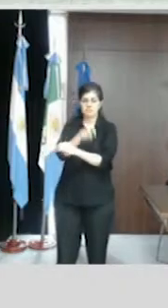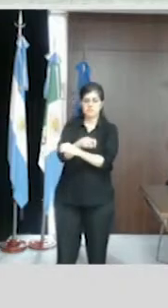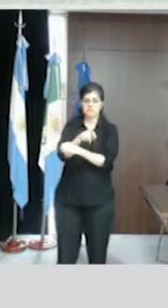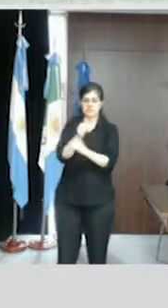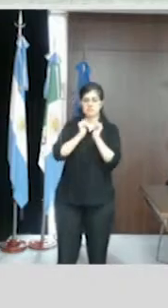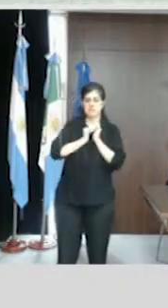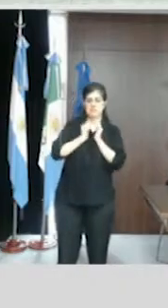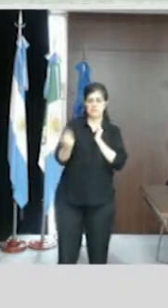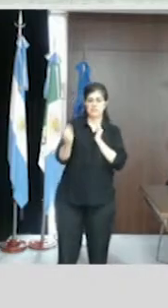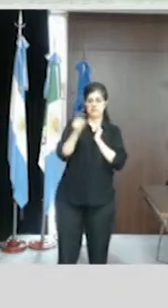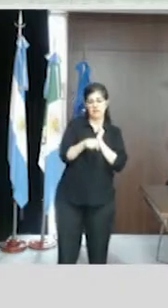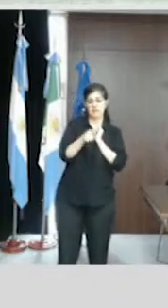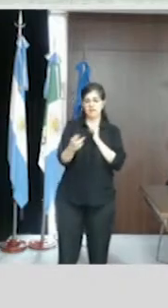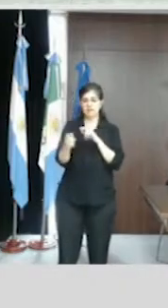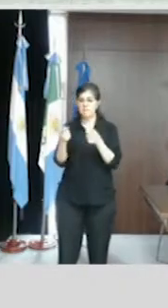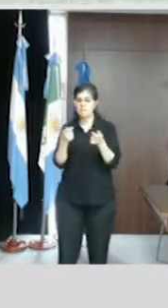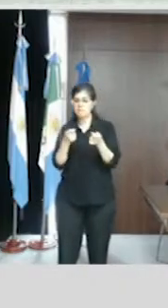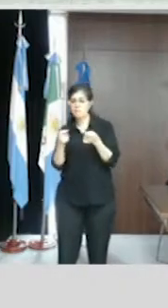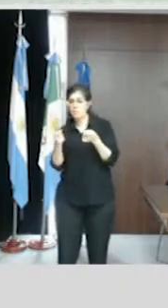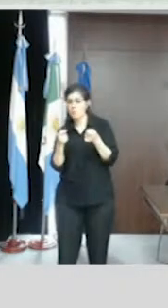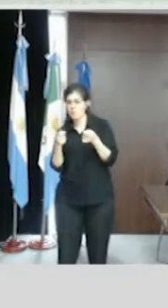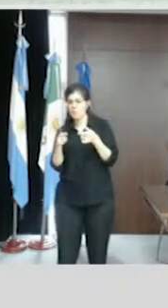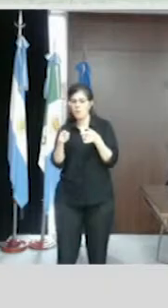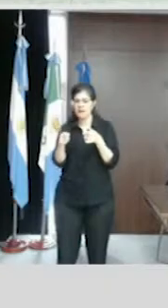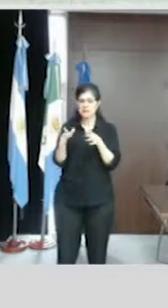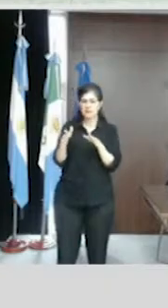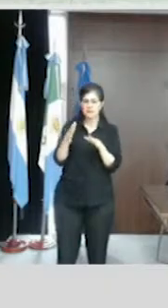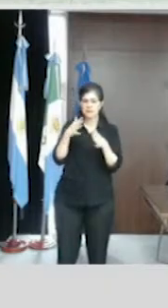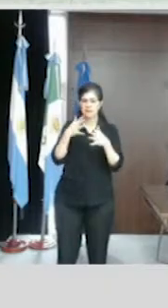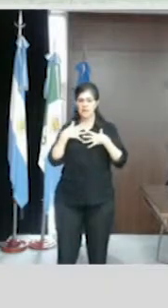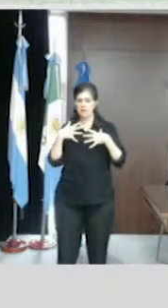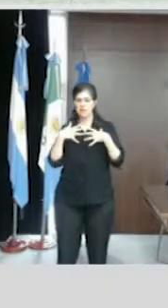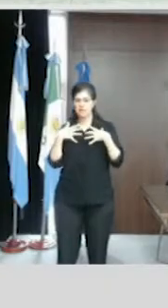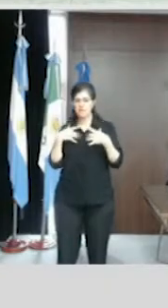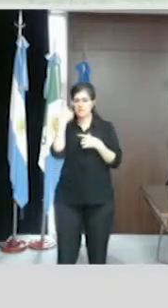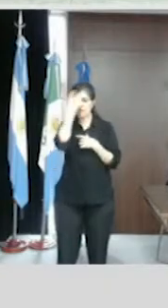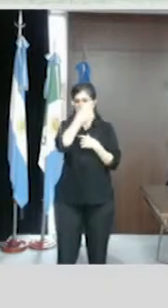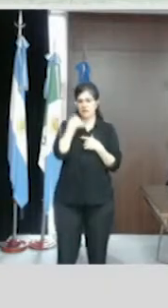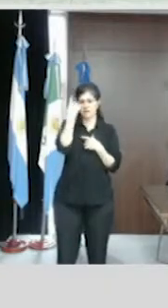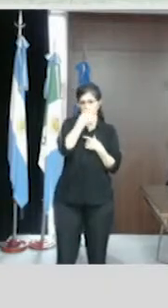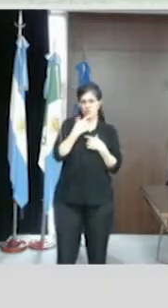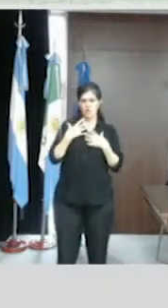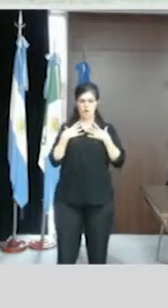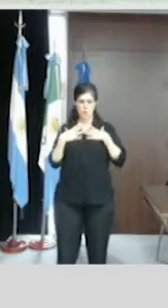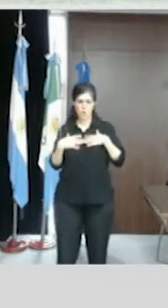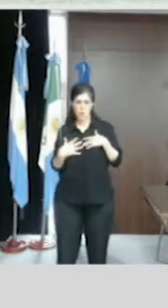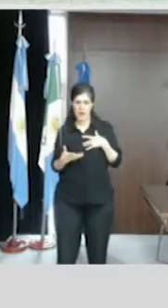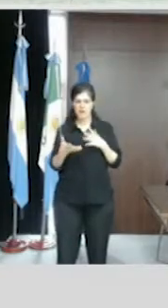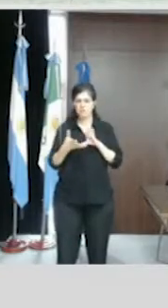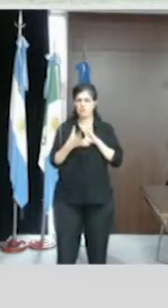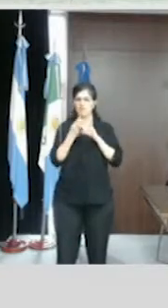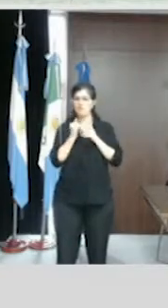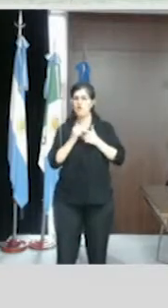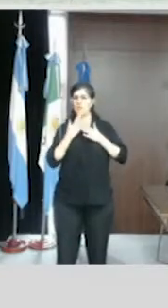patrón respiratorio, la expresión verbal, la expresión facial, la corporal, la necesidad de